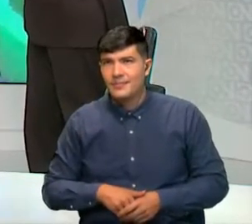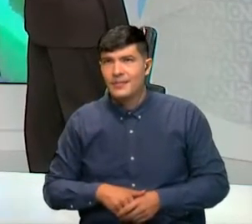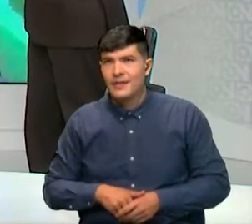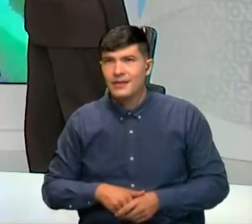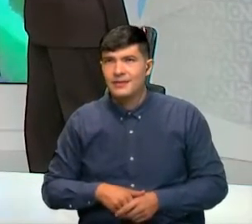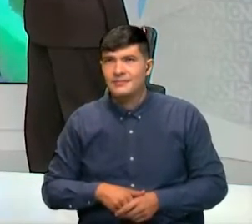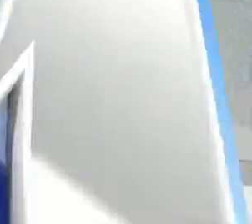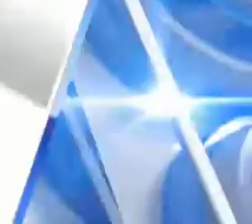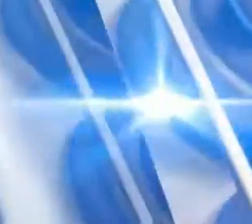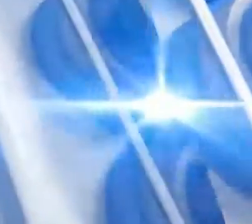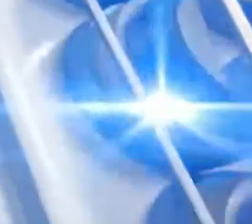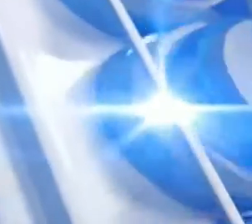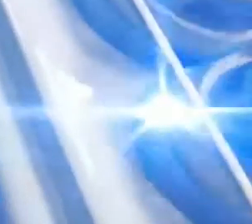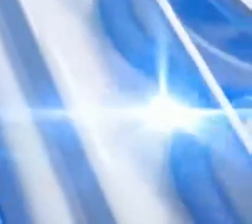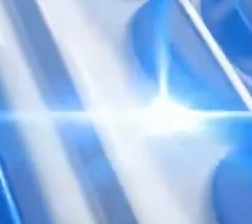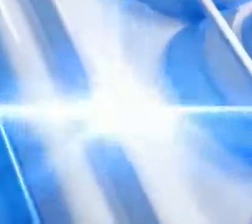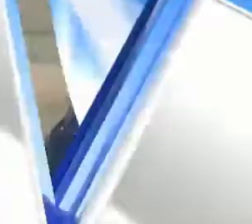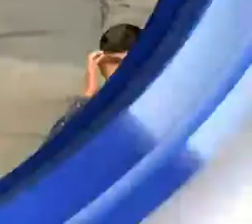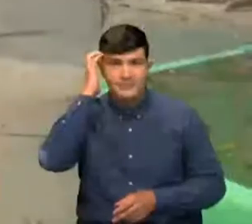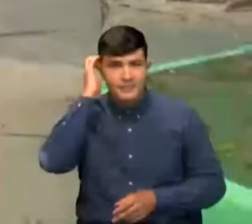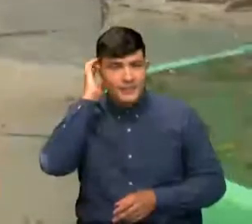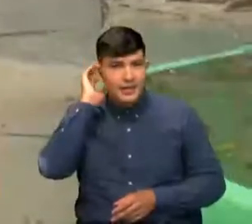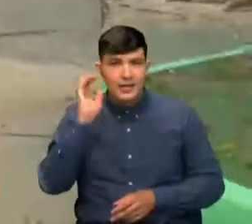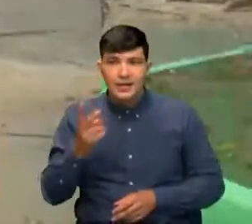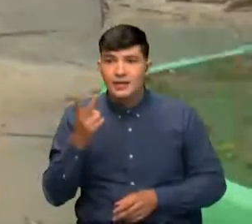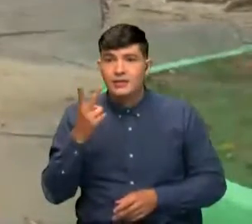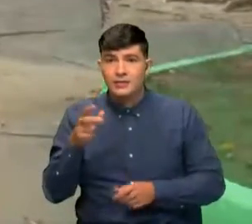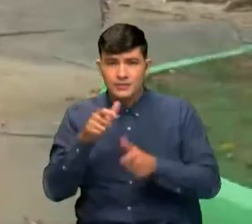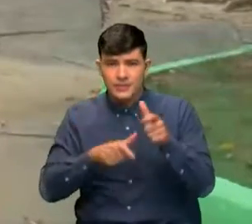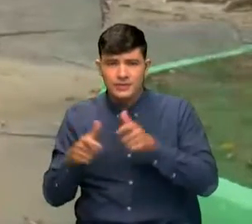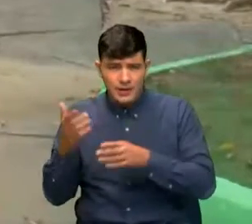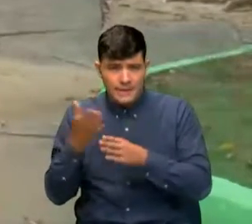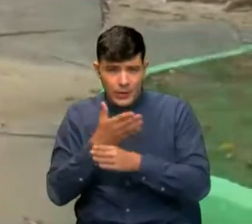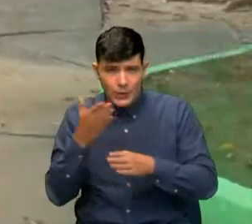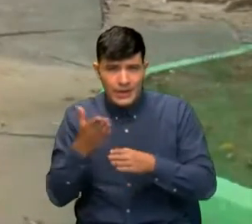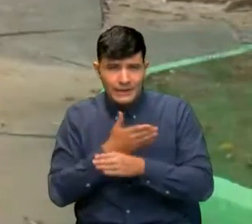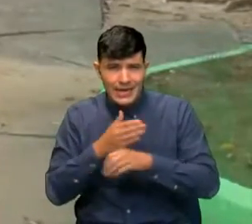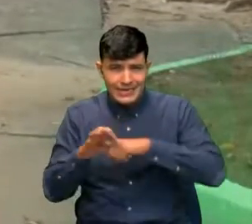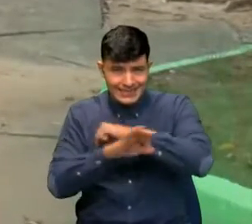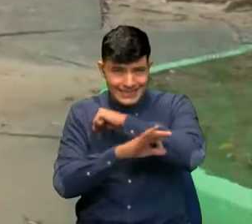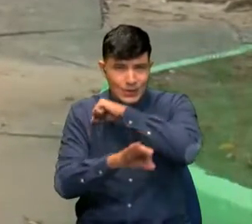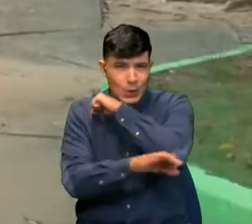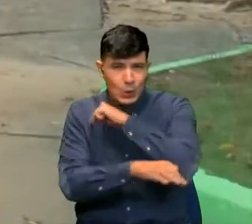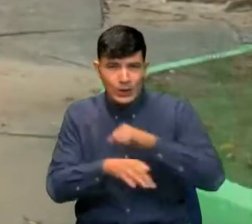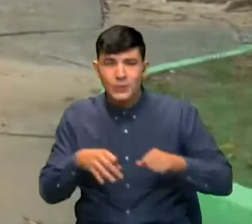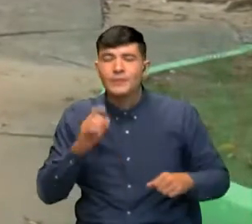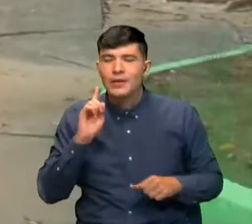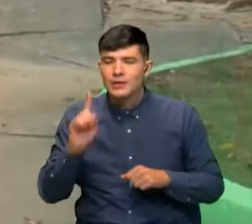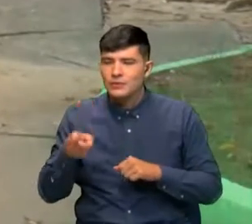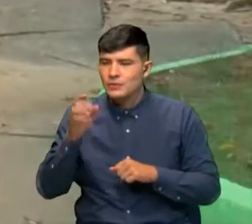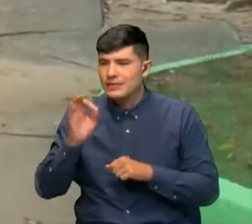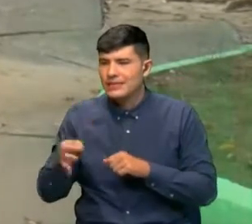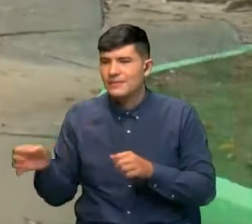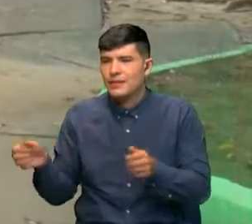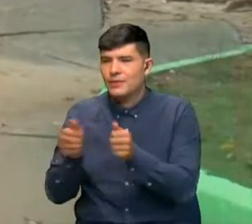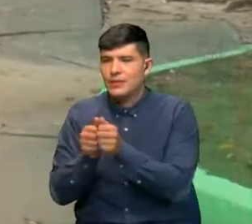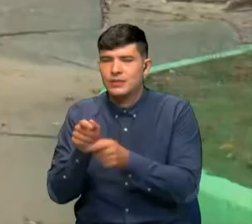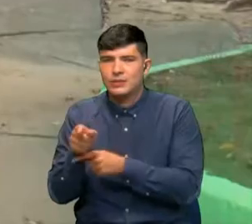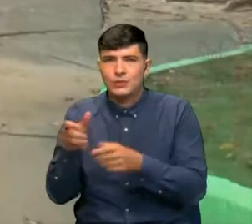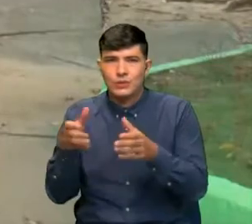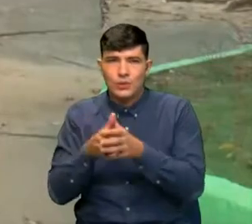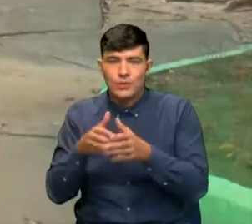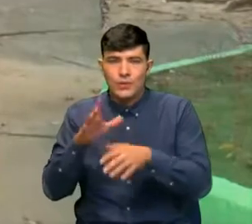hola muy buenas tardes para todos ustedes si son estos dos pacientes los que permanentemente están acompañando al cuerpo médico